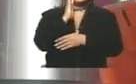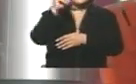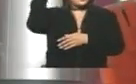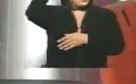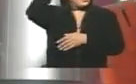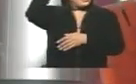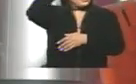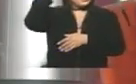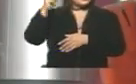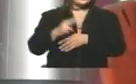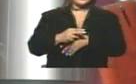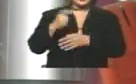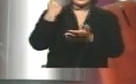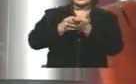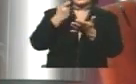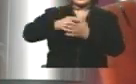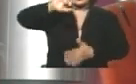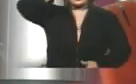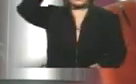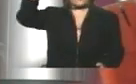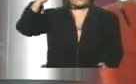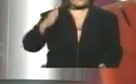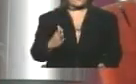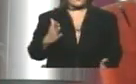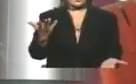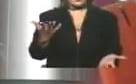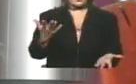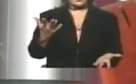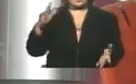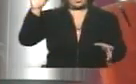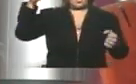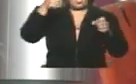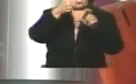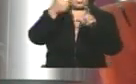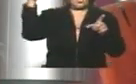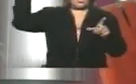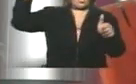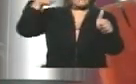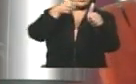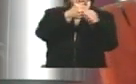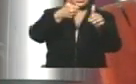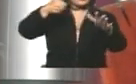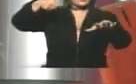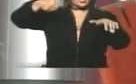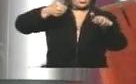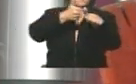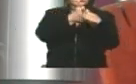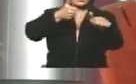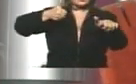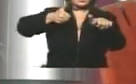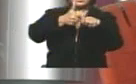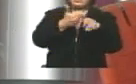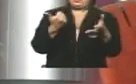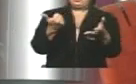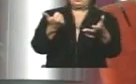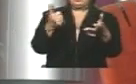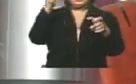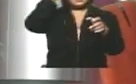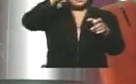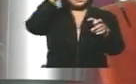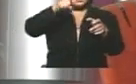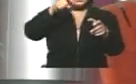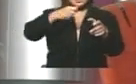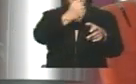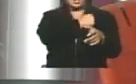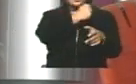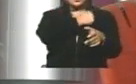son testigos de Jehová, son adventistas, católicos, cuando por lo general se nos ha enseñado o ha